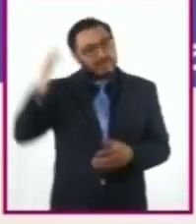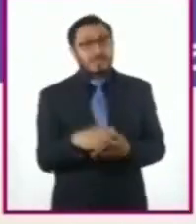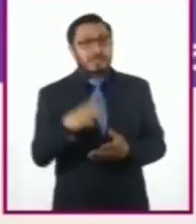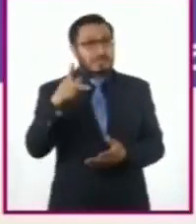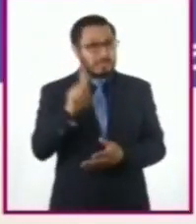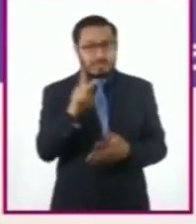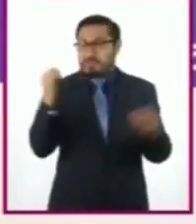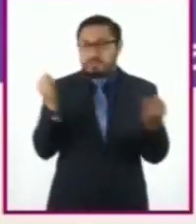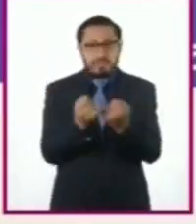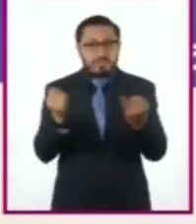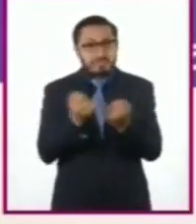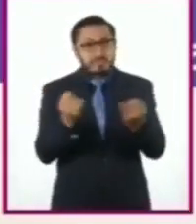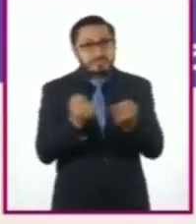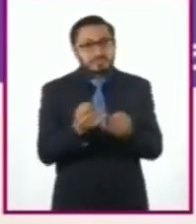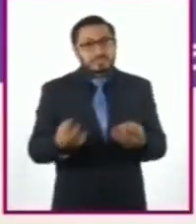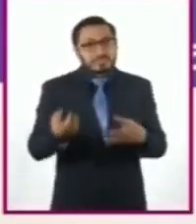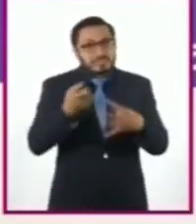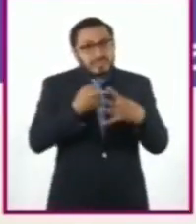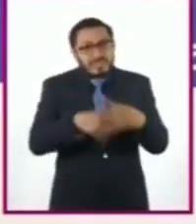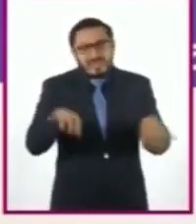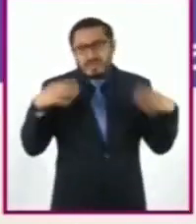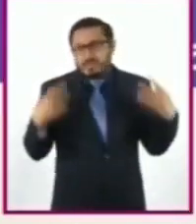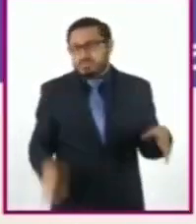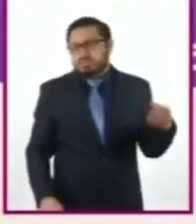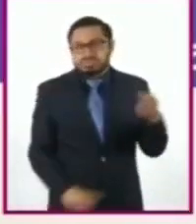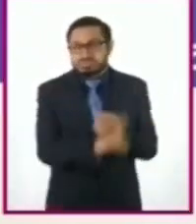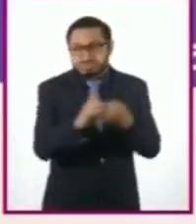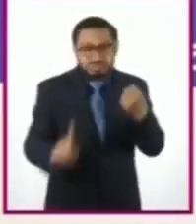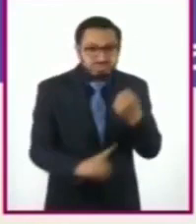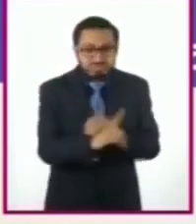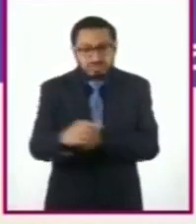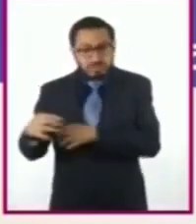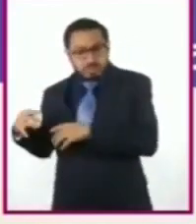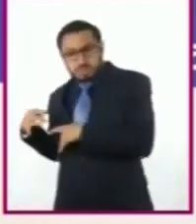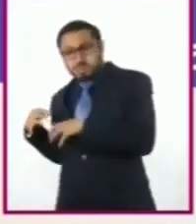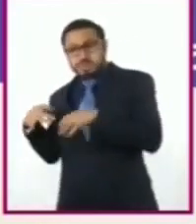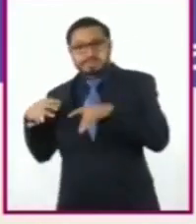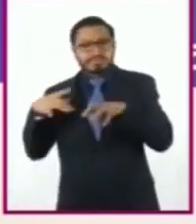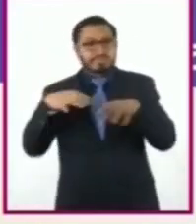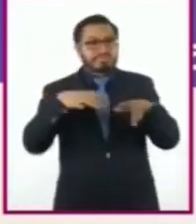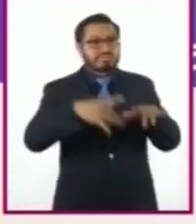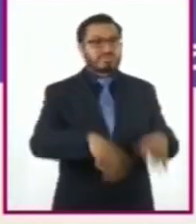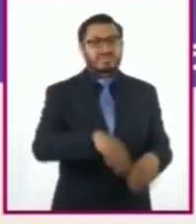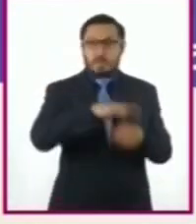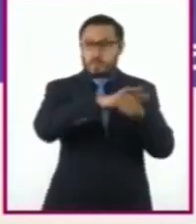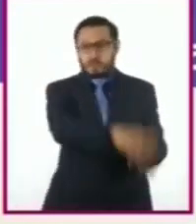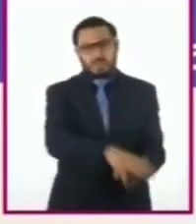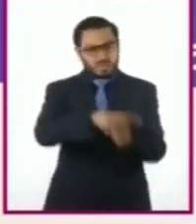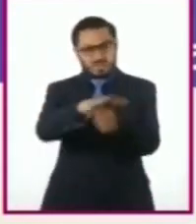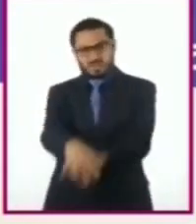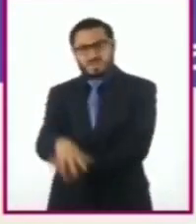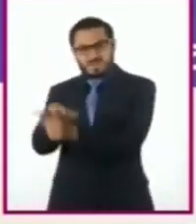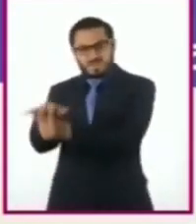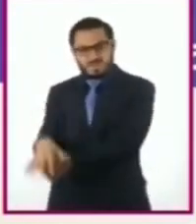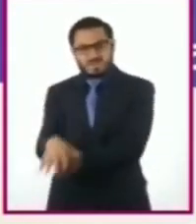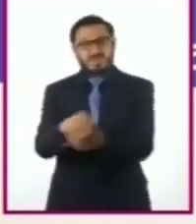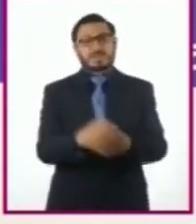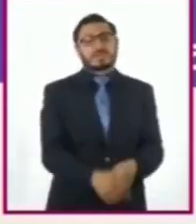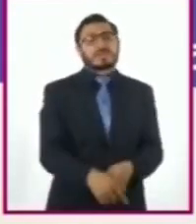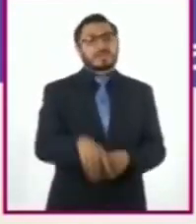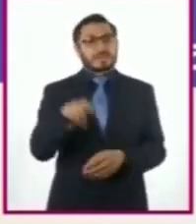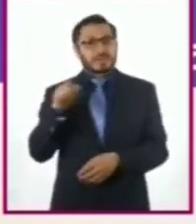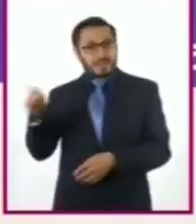también emprendió un sangriento proceso de conquista y sometimiento. En la península de